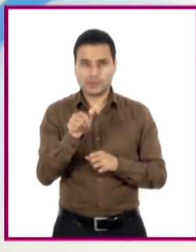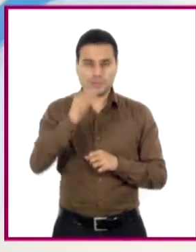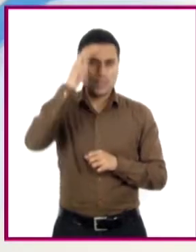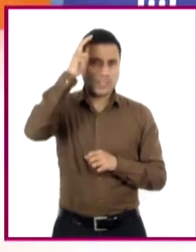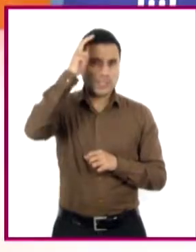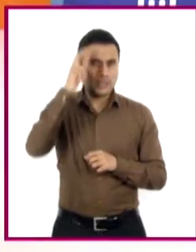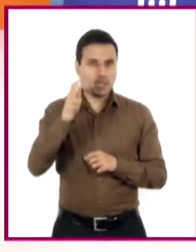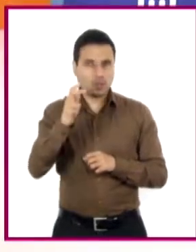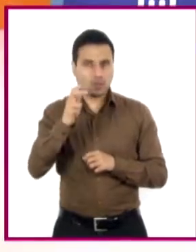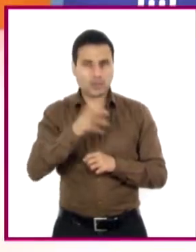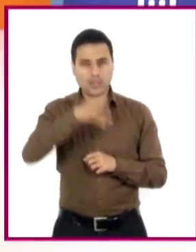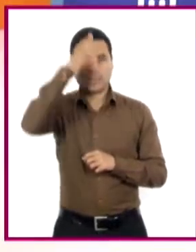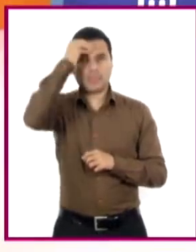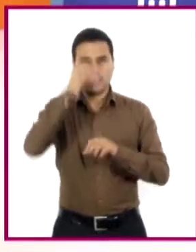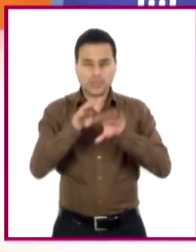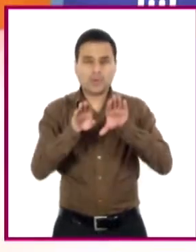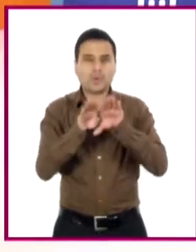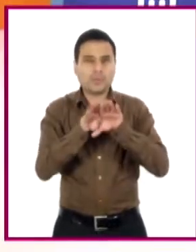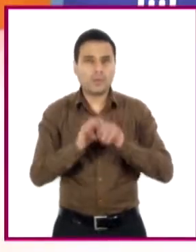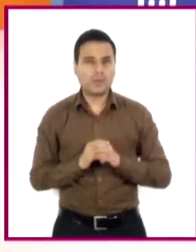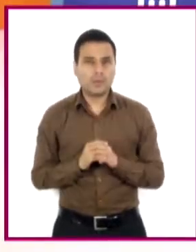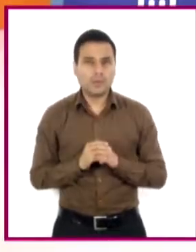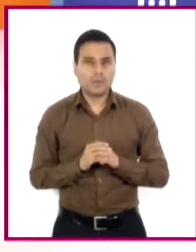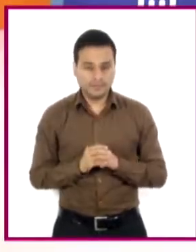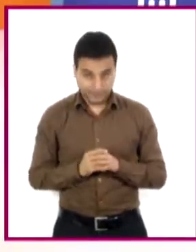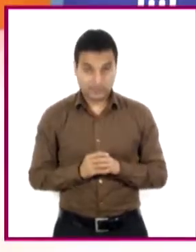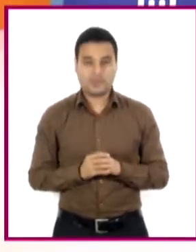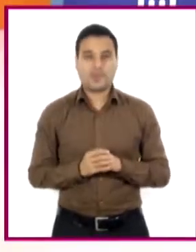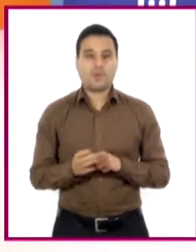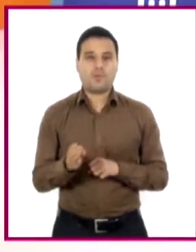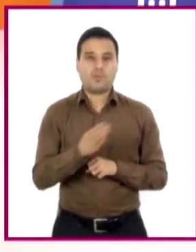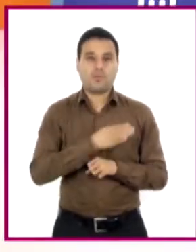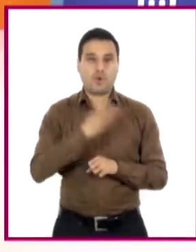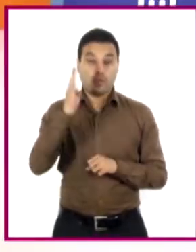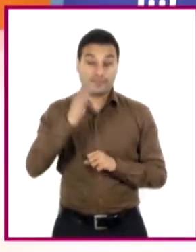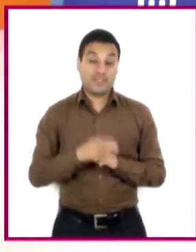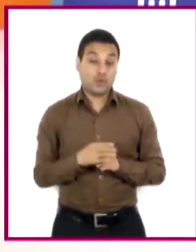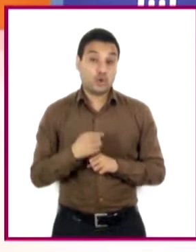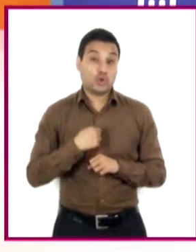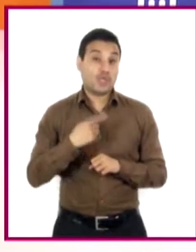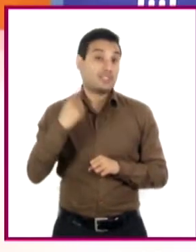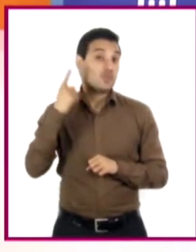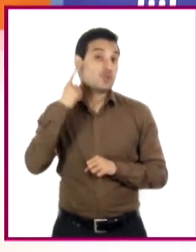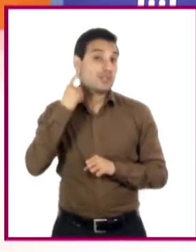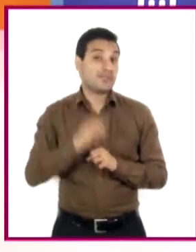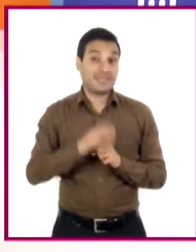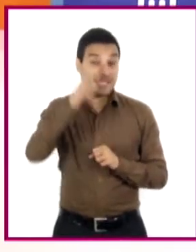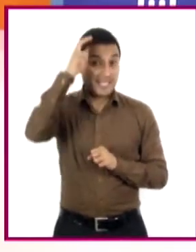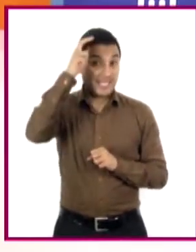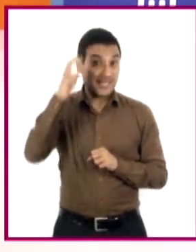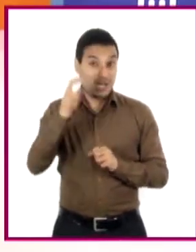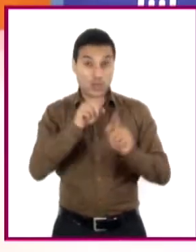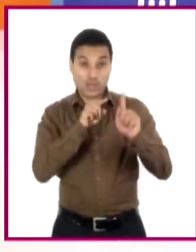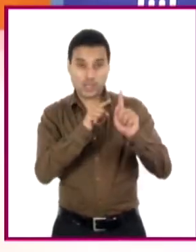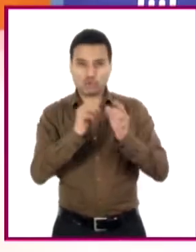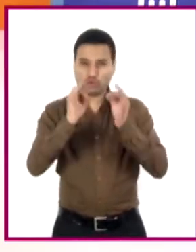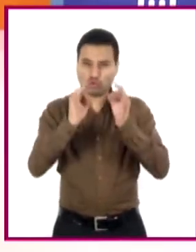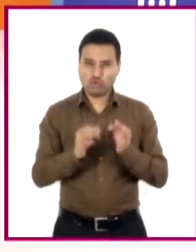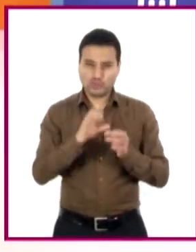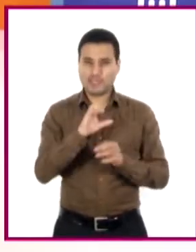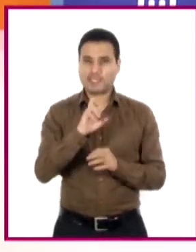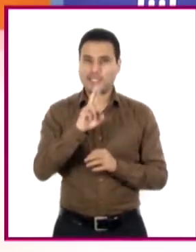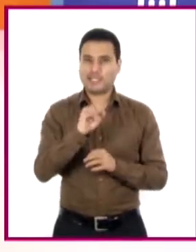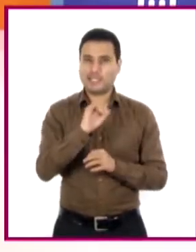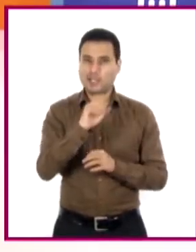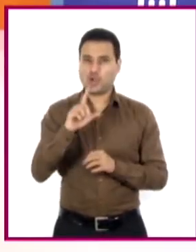Hidalgo? Bueno, yo he escuchado que el cura Hidalgo era un criollo con ideas ilustradas. Le gustaba